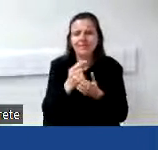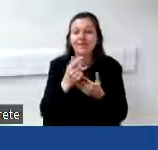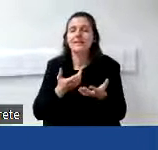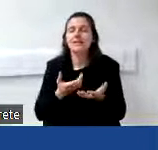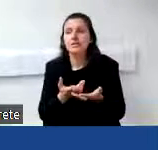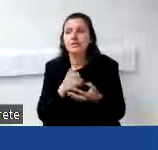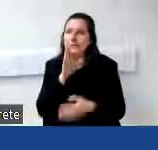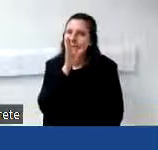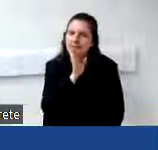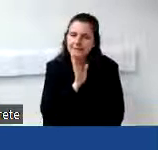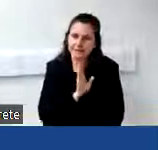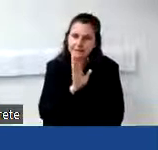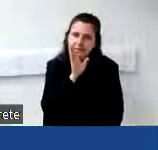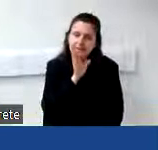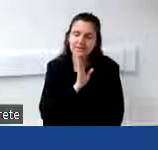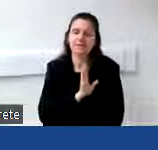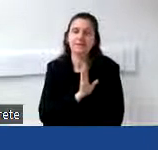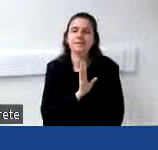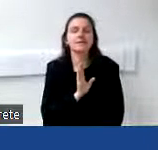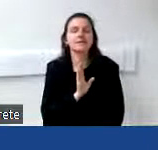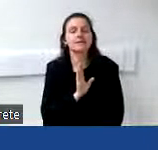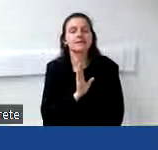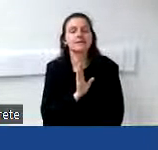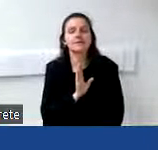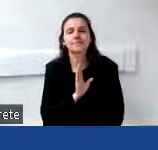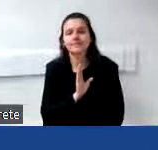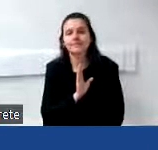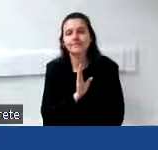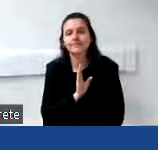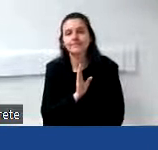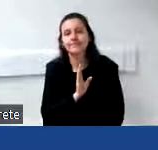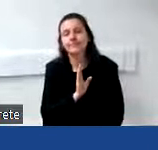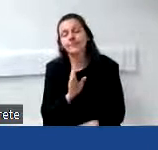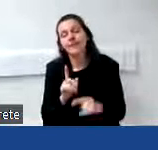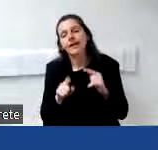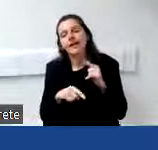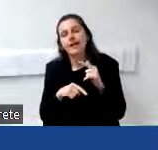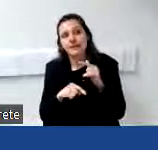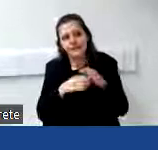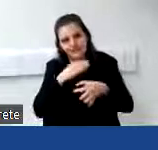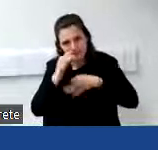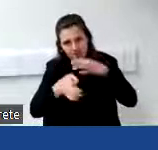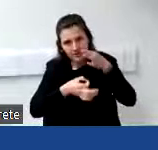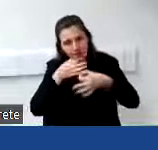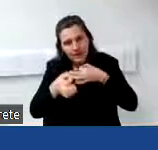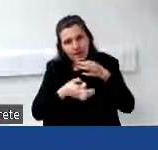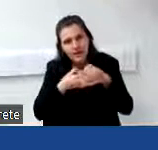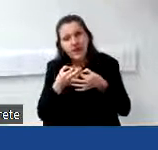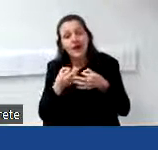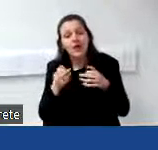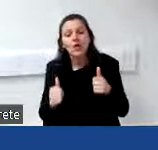como paciencia en el trato con esta persona, dar las indicaciones necesarias para un buen manejo